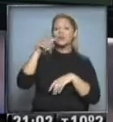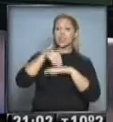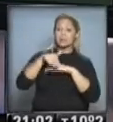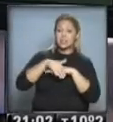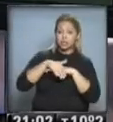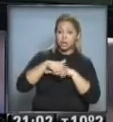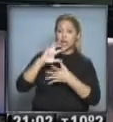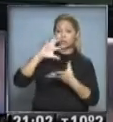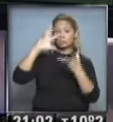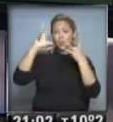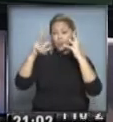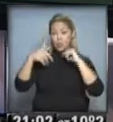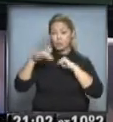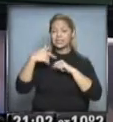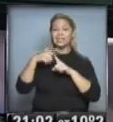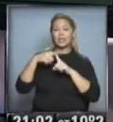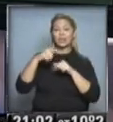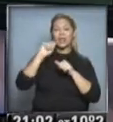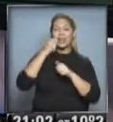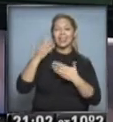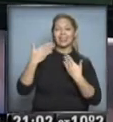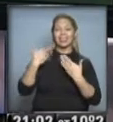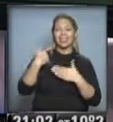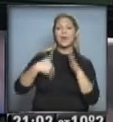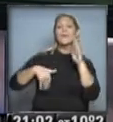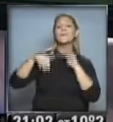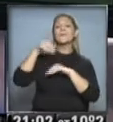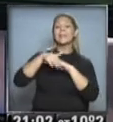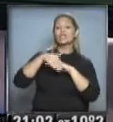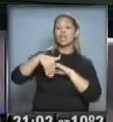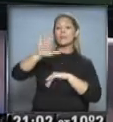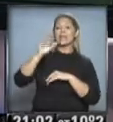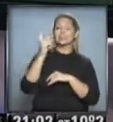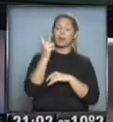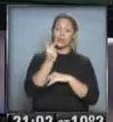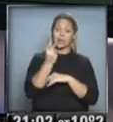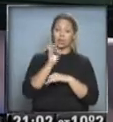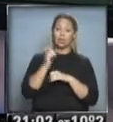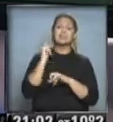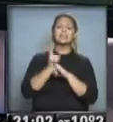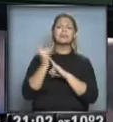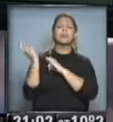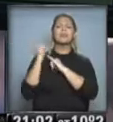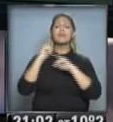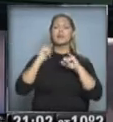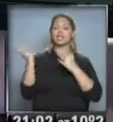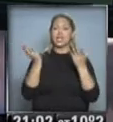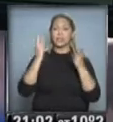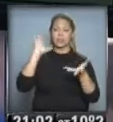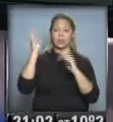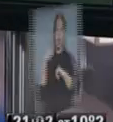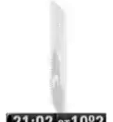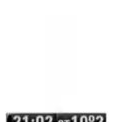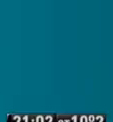aumentos temporarios de nubosidad temperaturas muy agradables emisiones con máximas de 21 grados como siempre información abriendo el servicio meteorológico